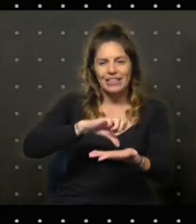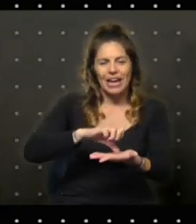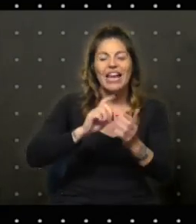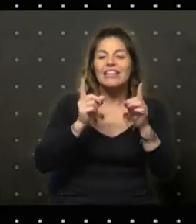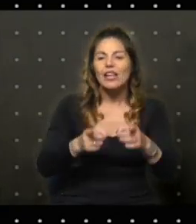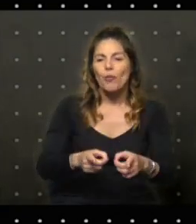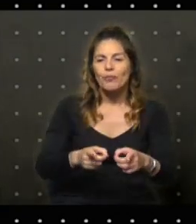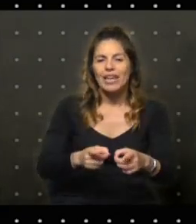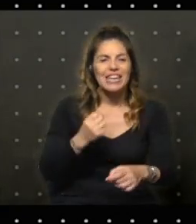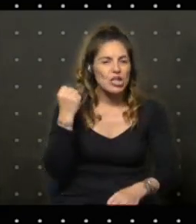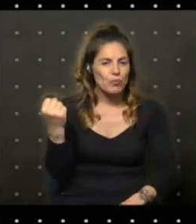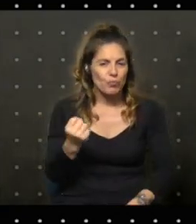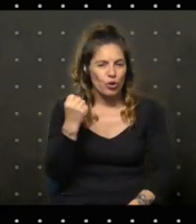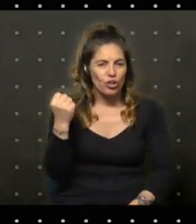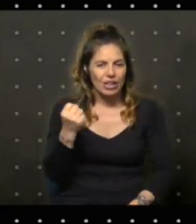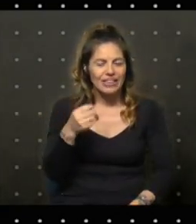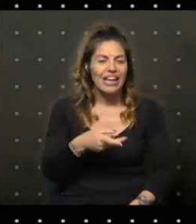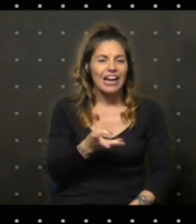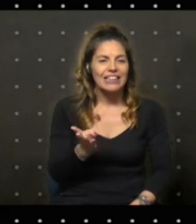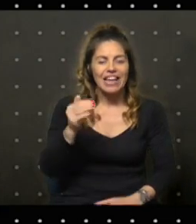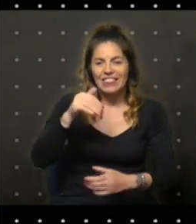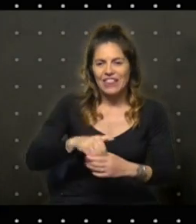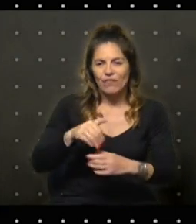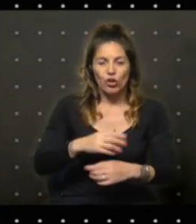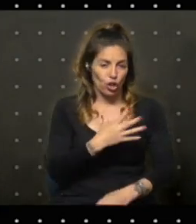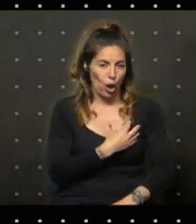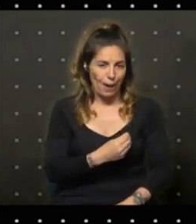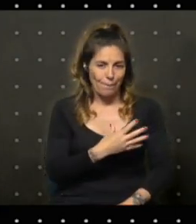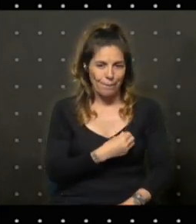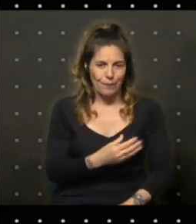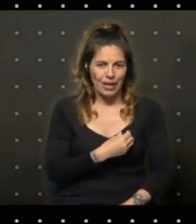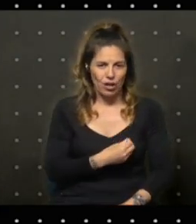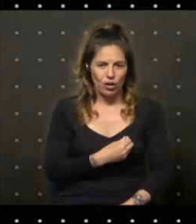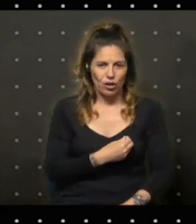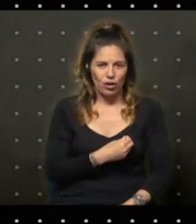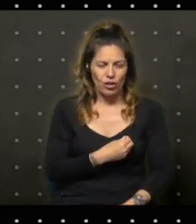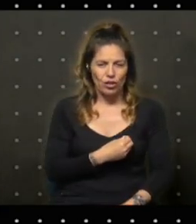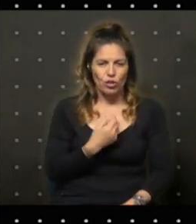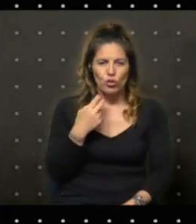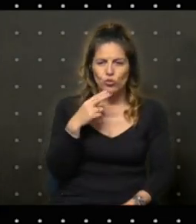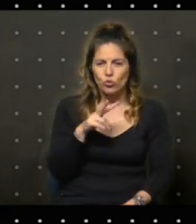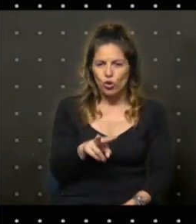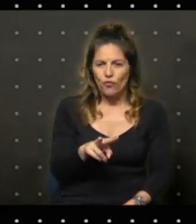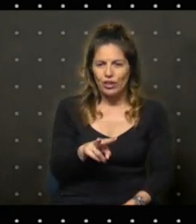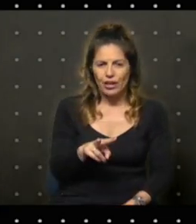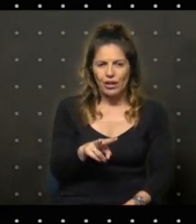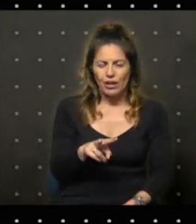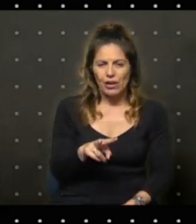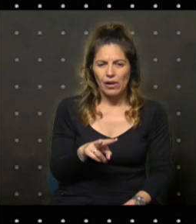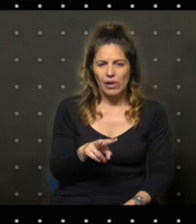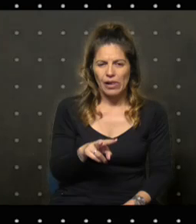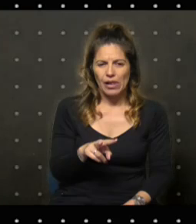también importante la cantidad de votos en blanco no 1,08 daba la